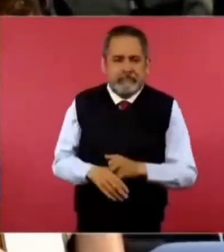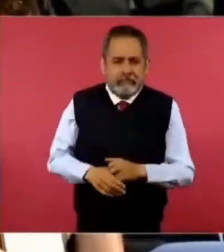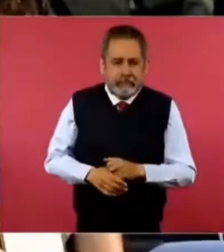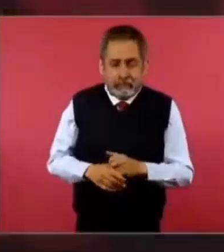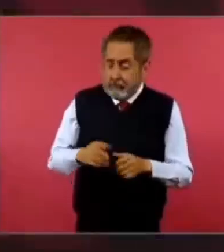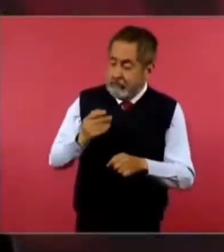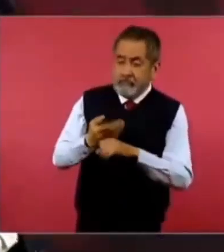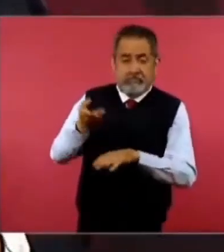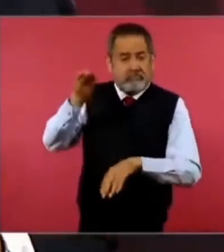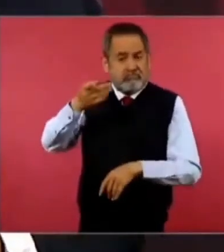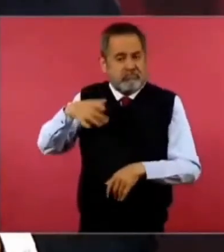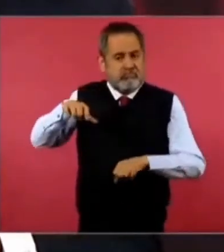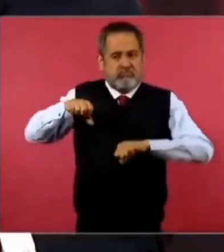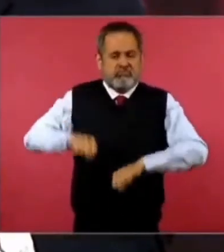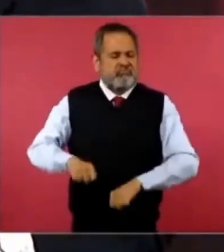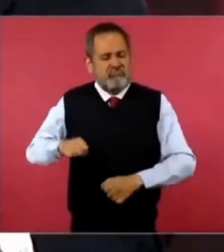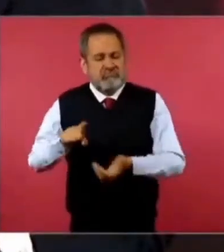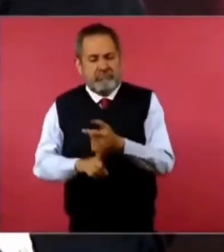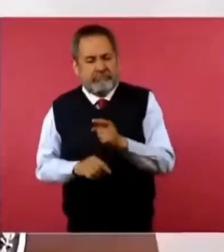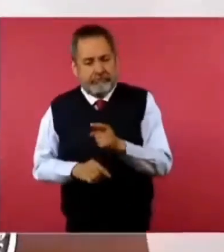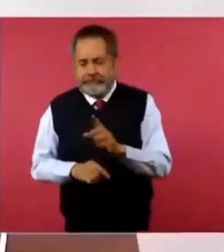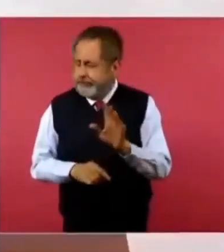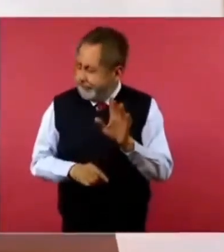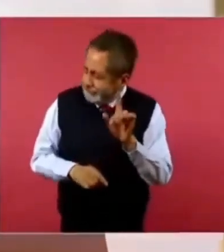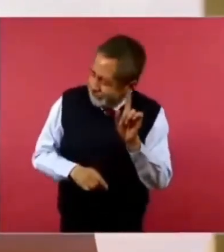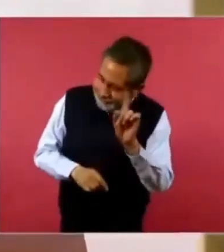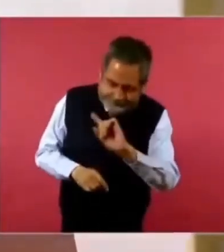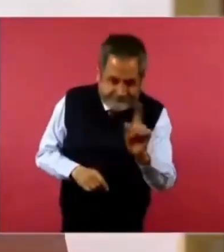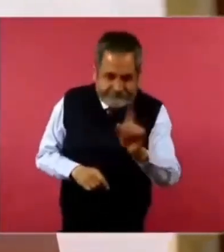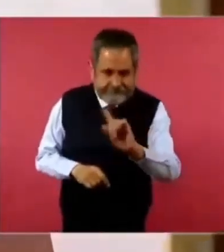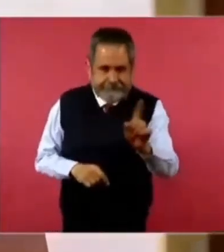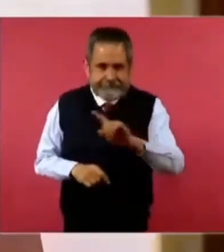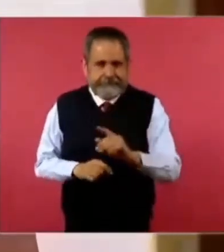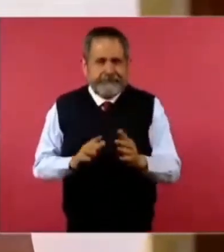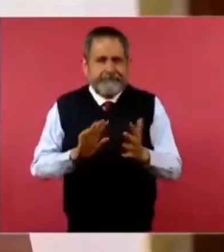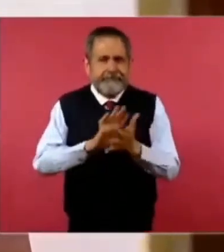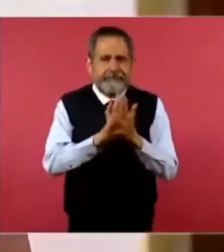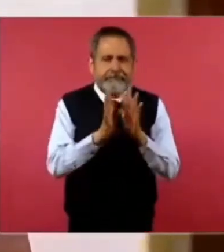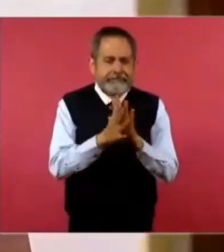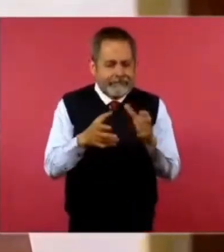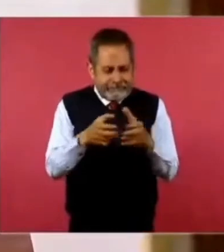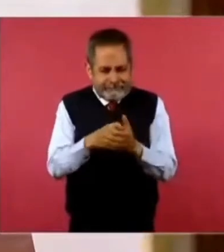muy prepotente. No, es que ellos colaboraron.